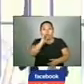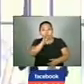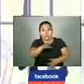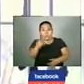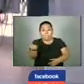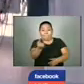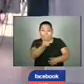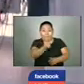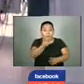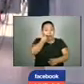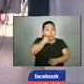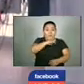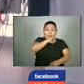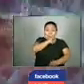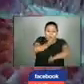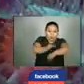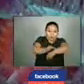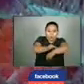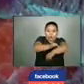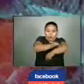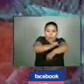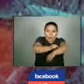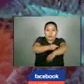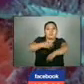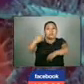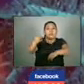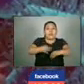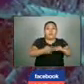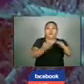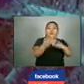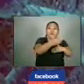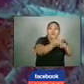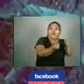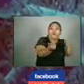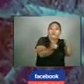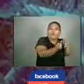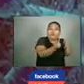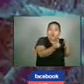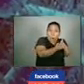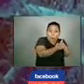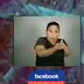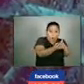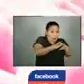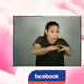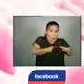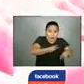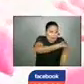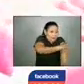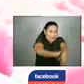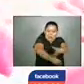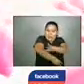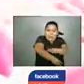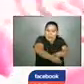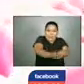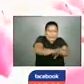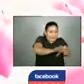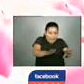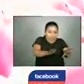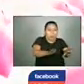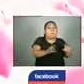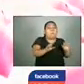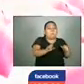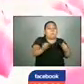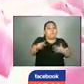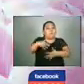que se contagien con la viruela símica deberán estar aisladas hasta que las afecciones estén completamente secas o resueltas,